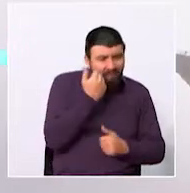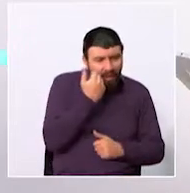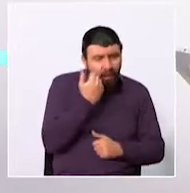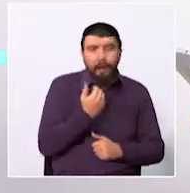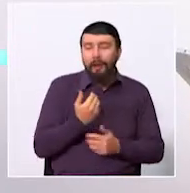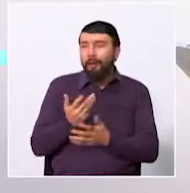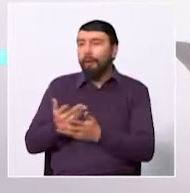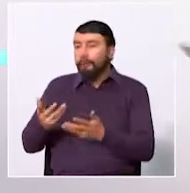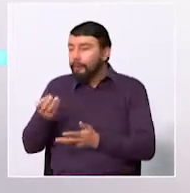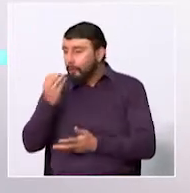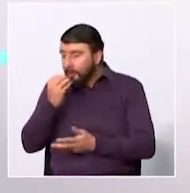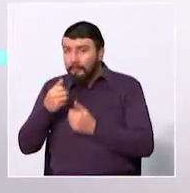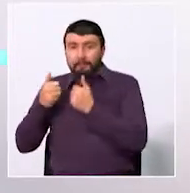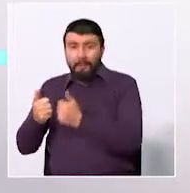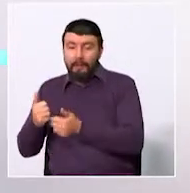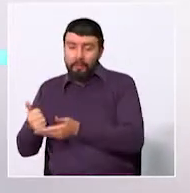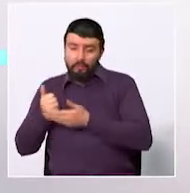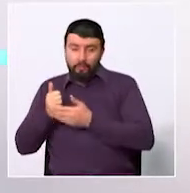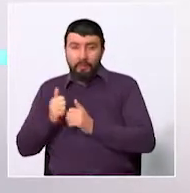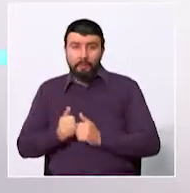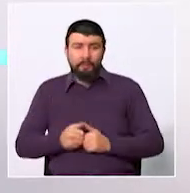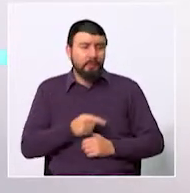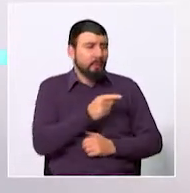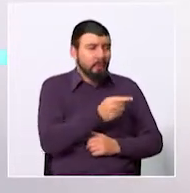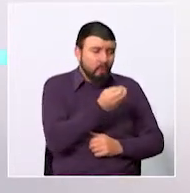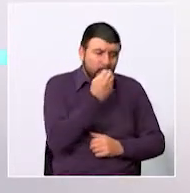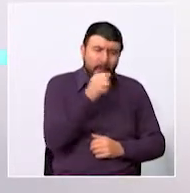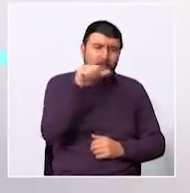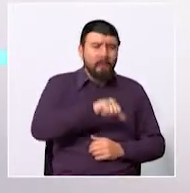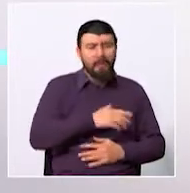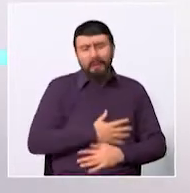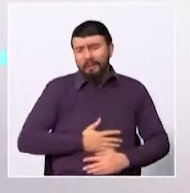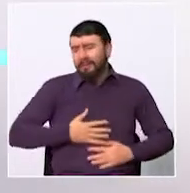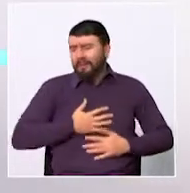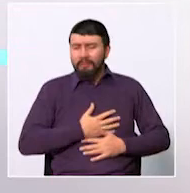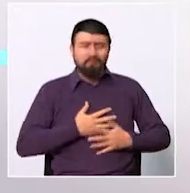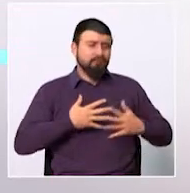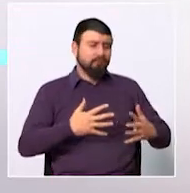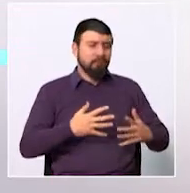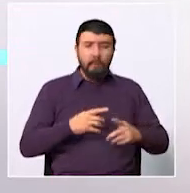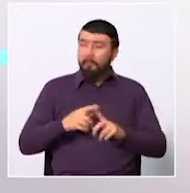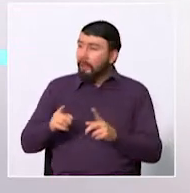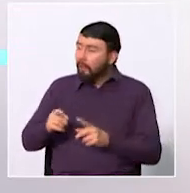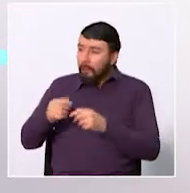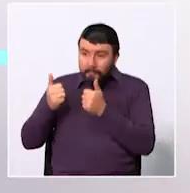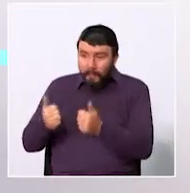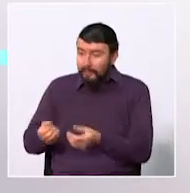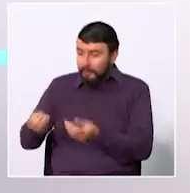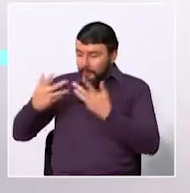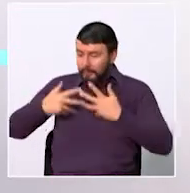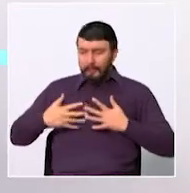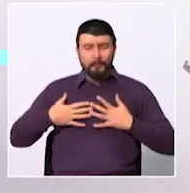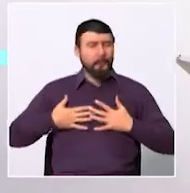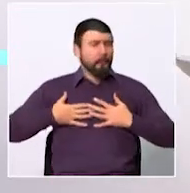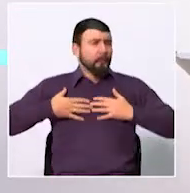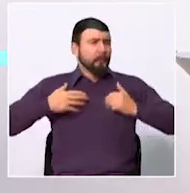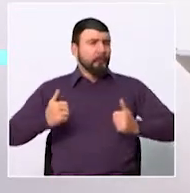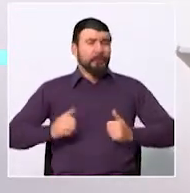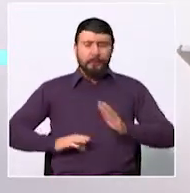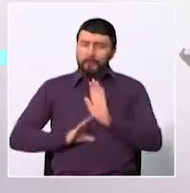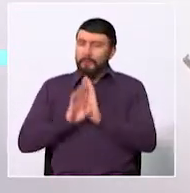me cayó mal es alimentos no era pero uno bien bueno qué delicia